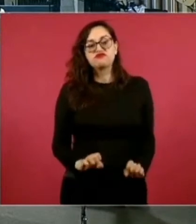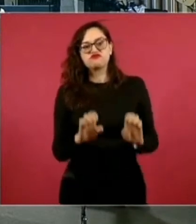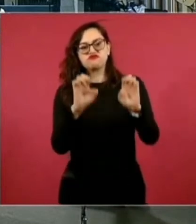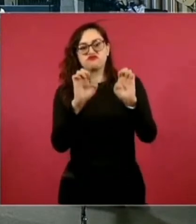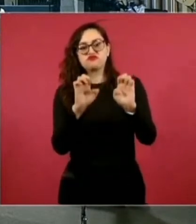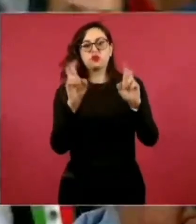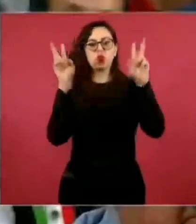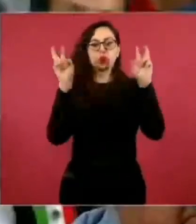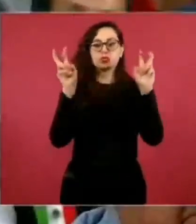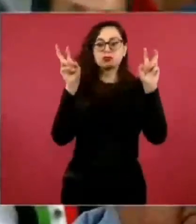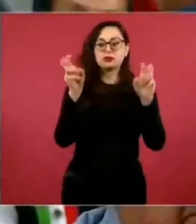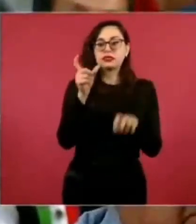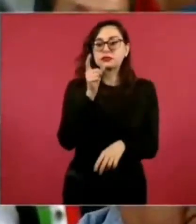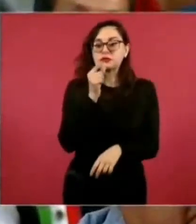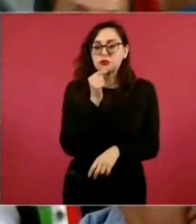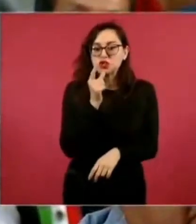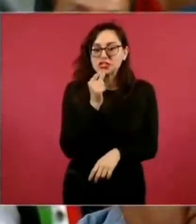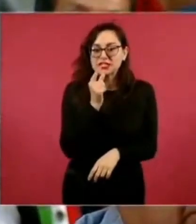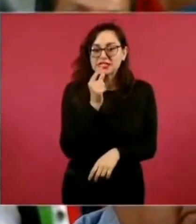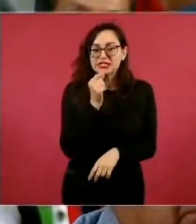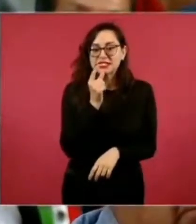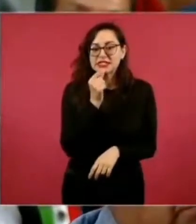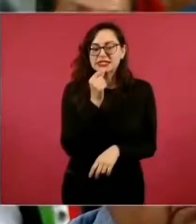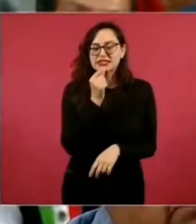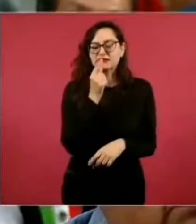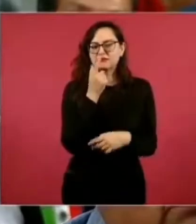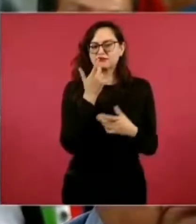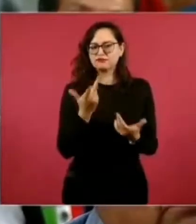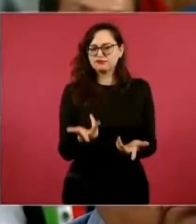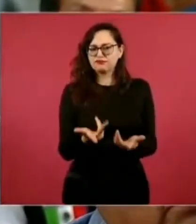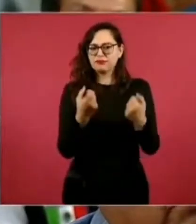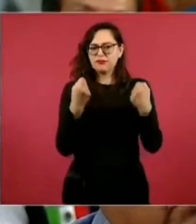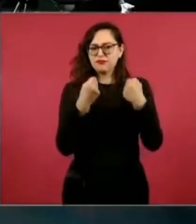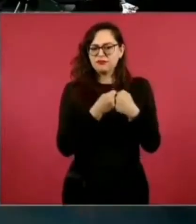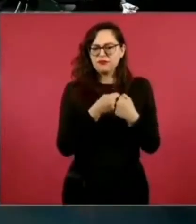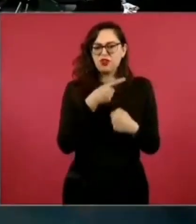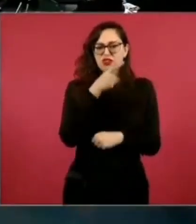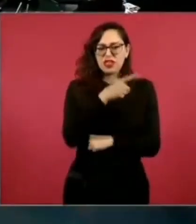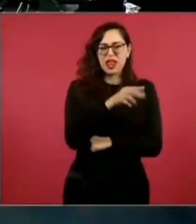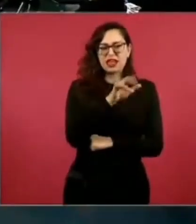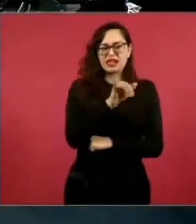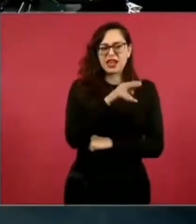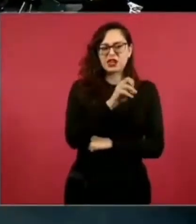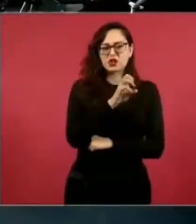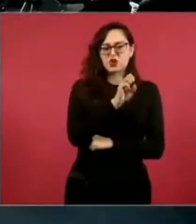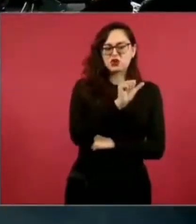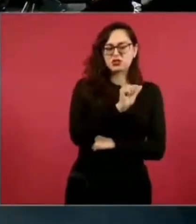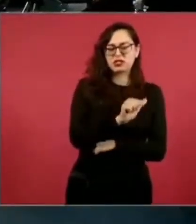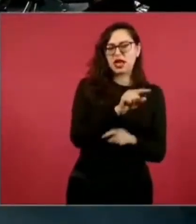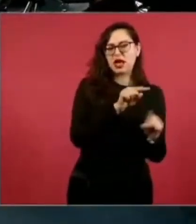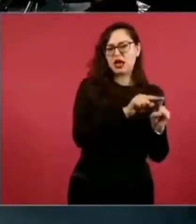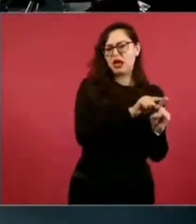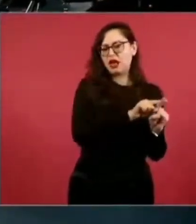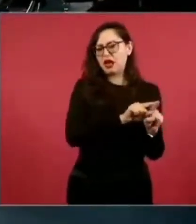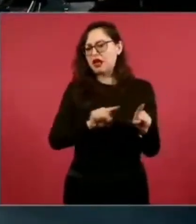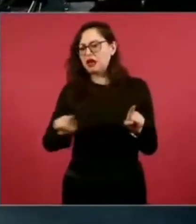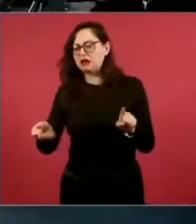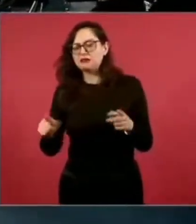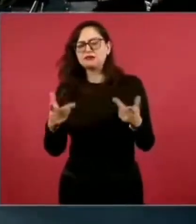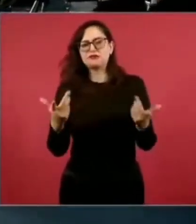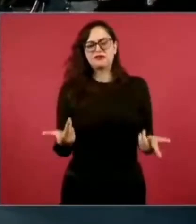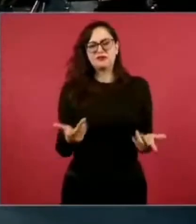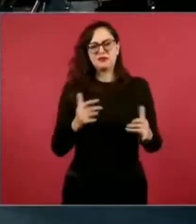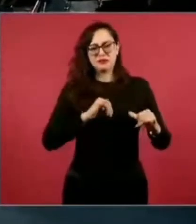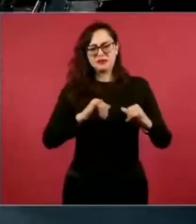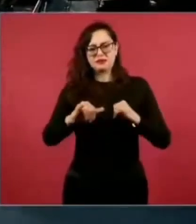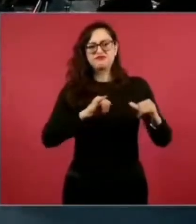en todo el estado, que casualmente salían desde la frontera Reynosa, de donde él es, y llegaban justamente, todo tenemos ese